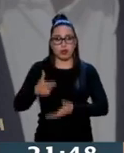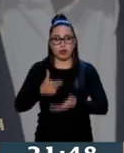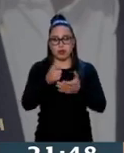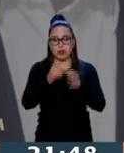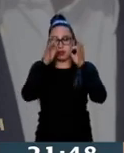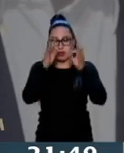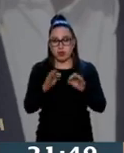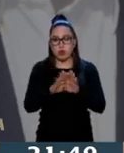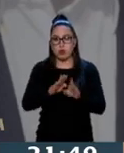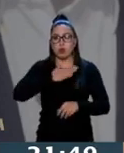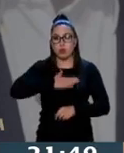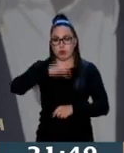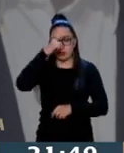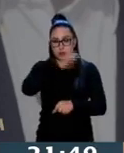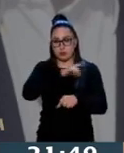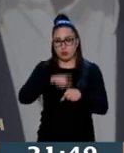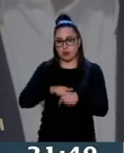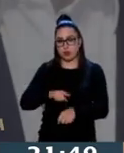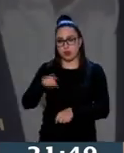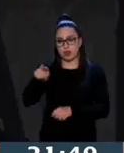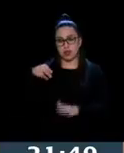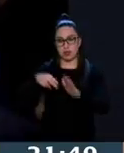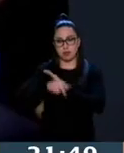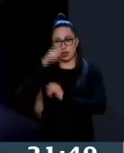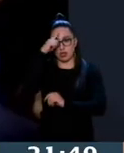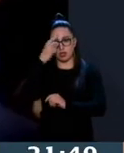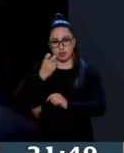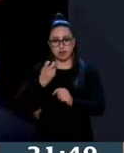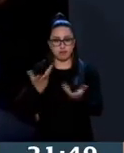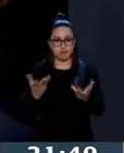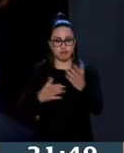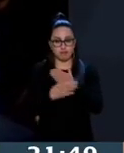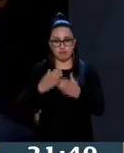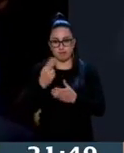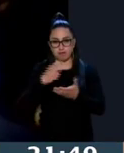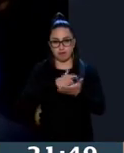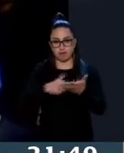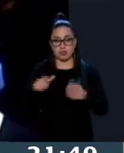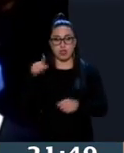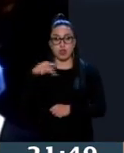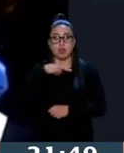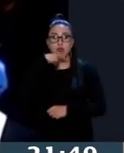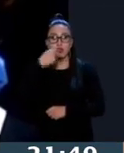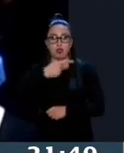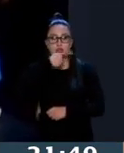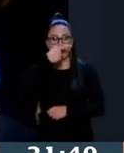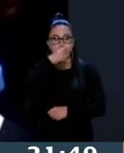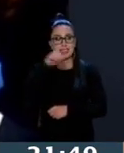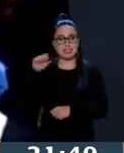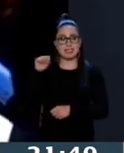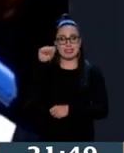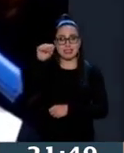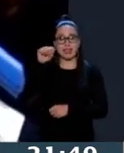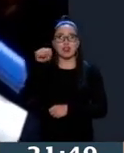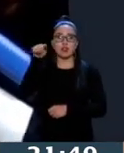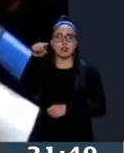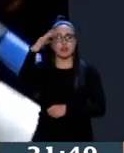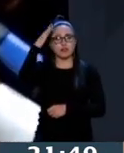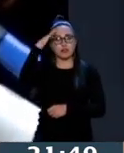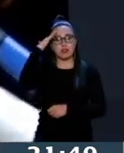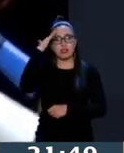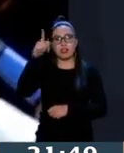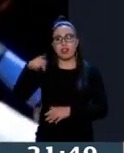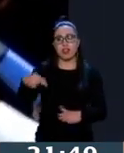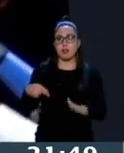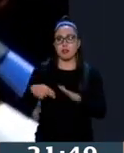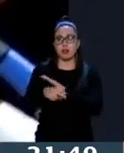paralelo exclusivamente para estos menesteres. Es la voz del líder del Sindicato Nacional de Trabajadores del Sistema